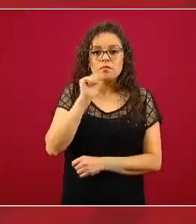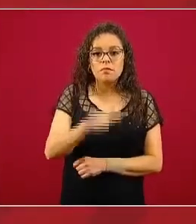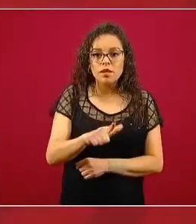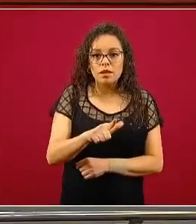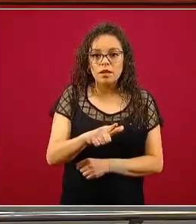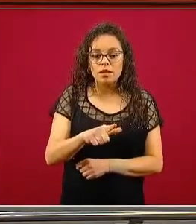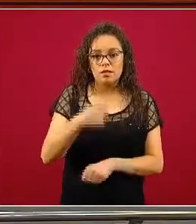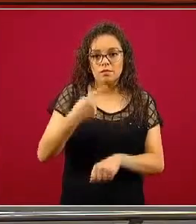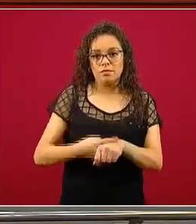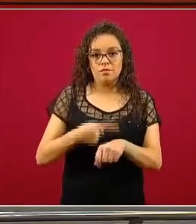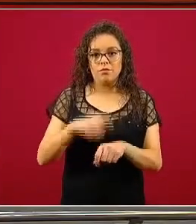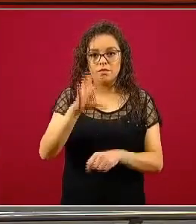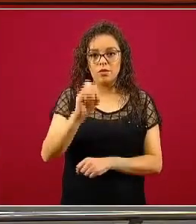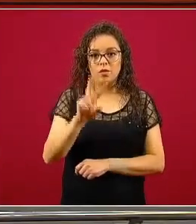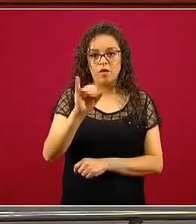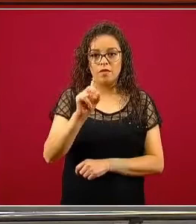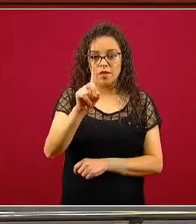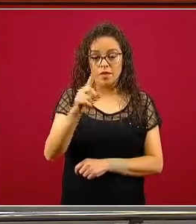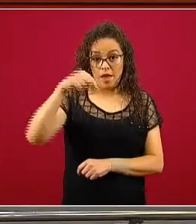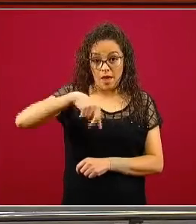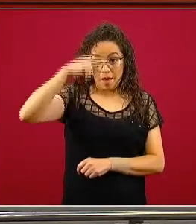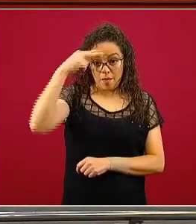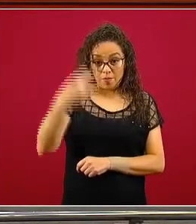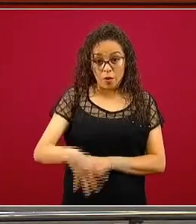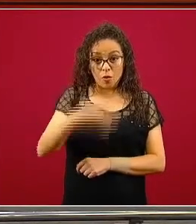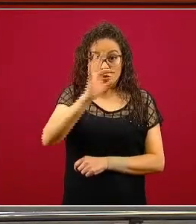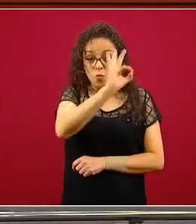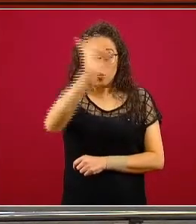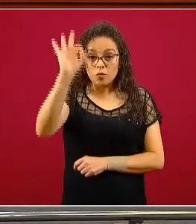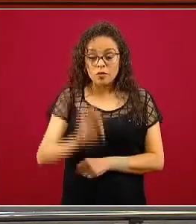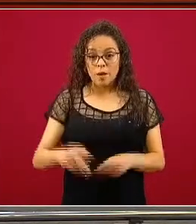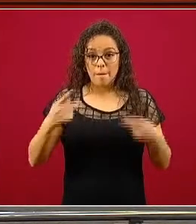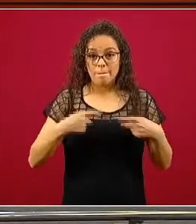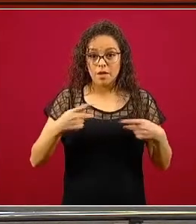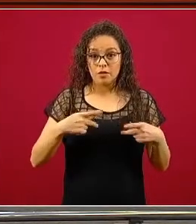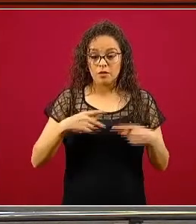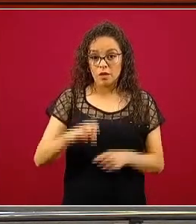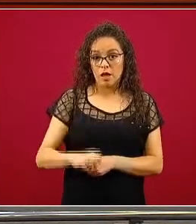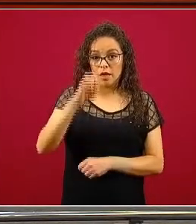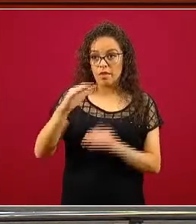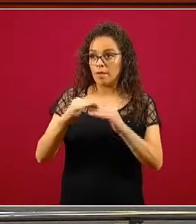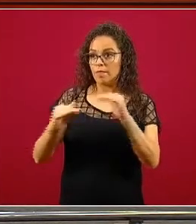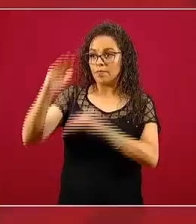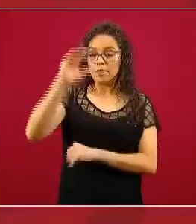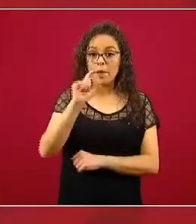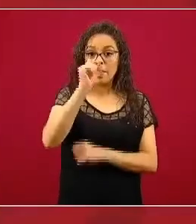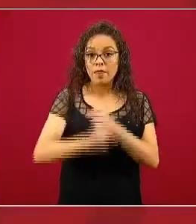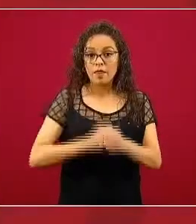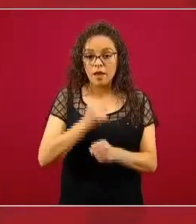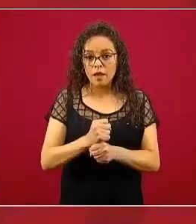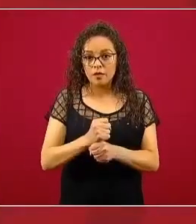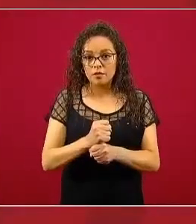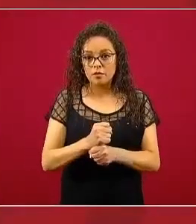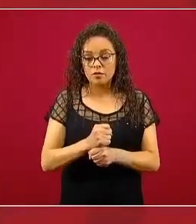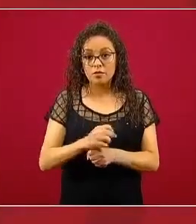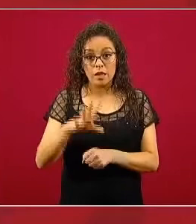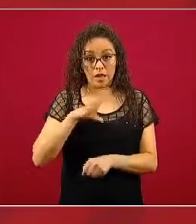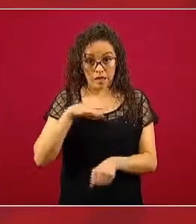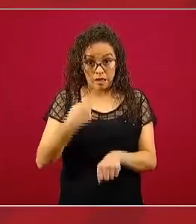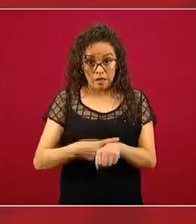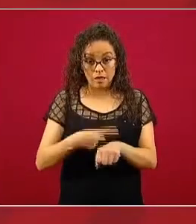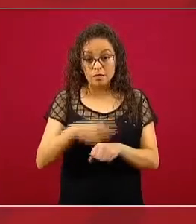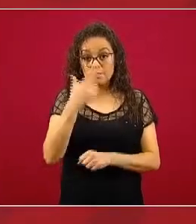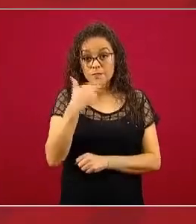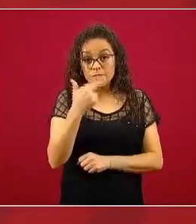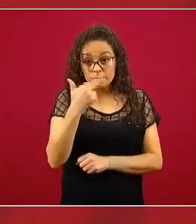hecho, en México, del 14% de la población mayor de 20 años que tiene diabetes,